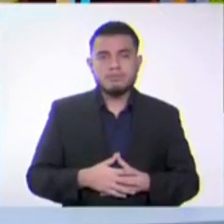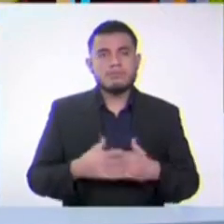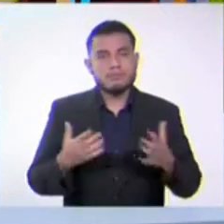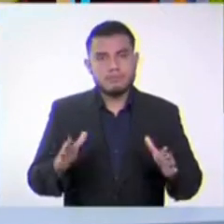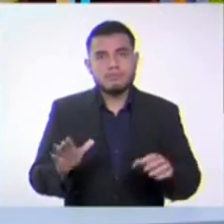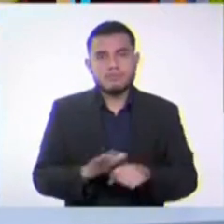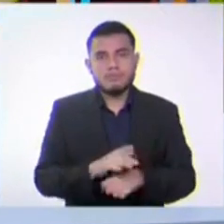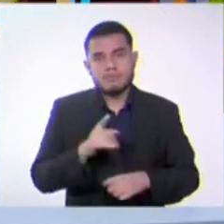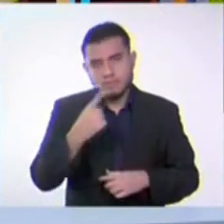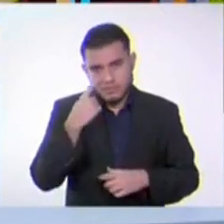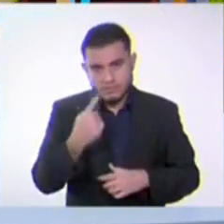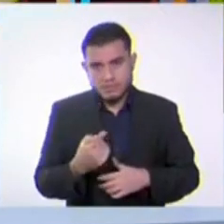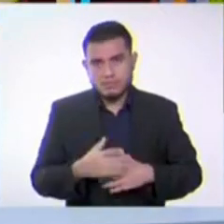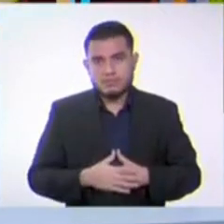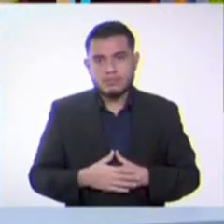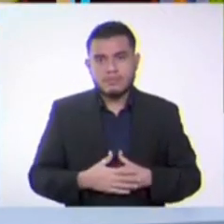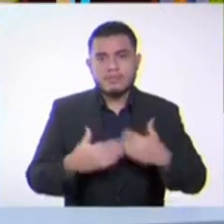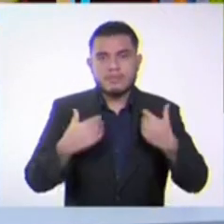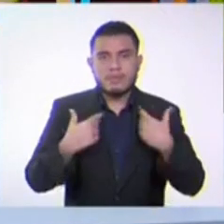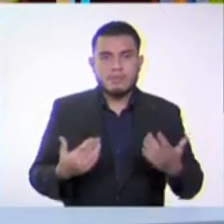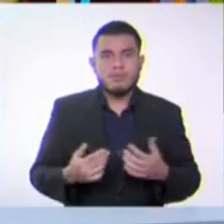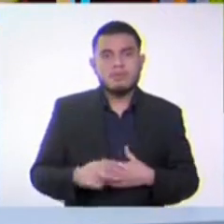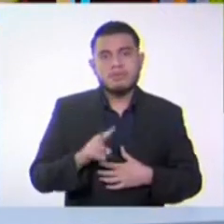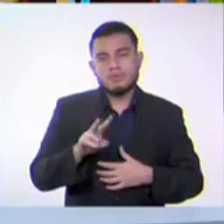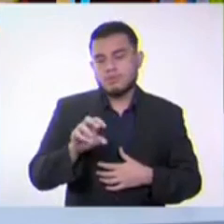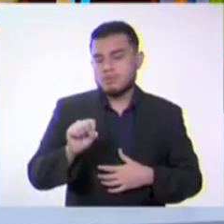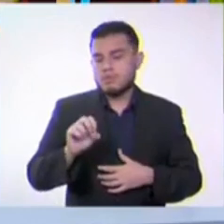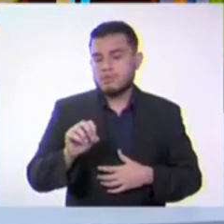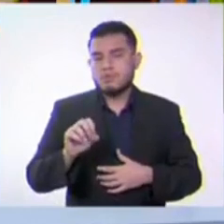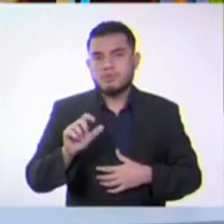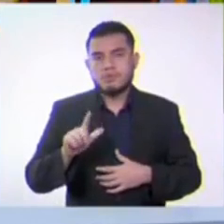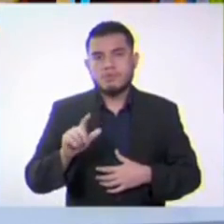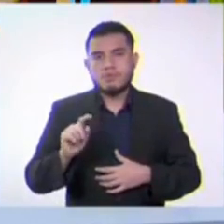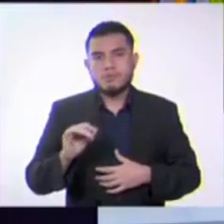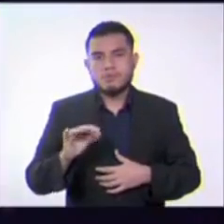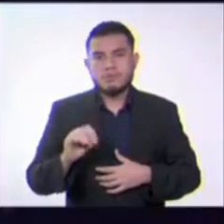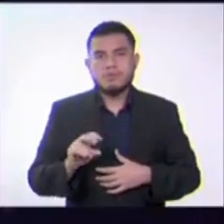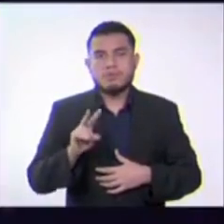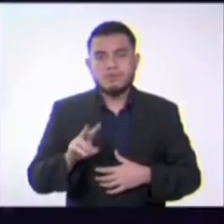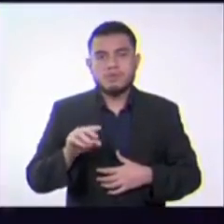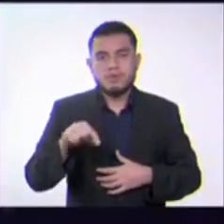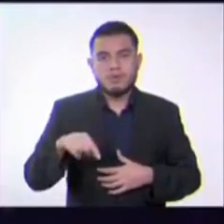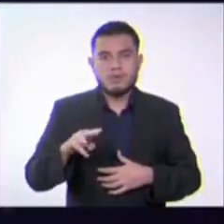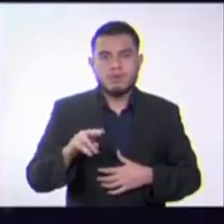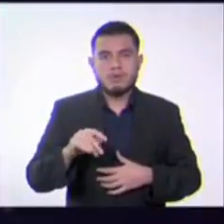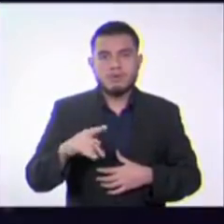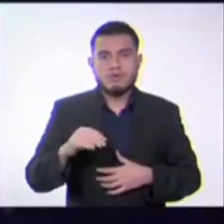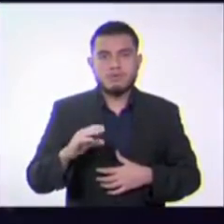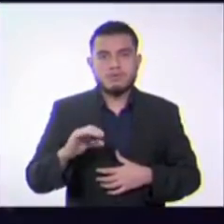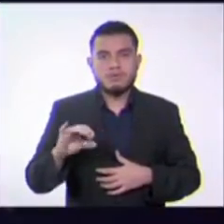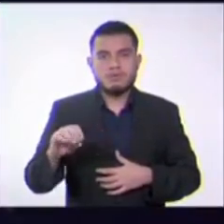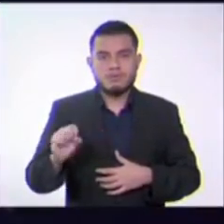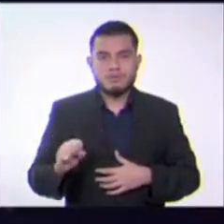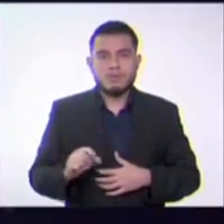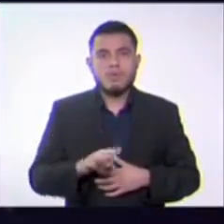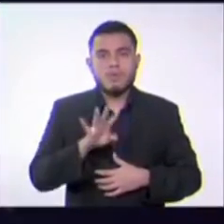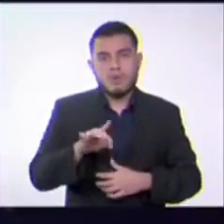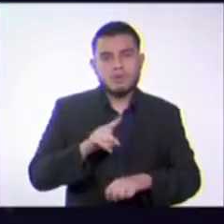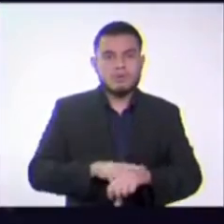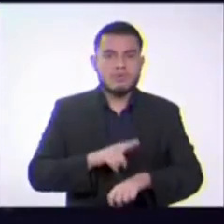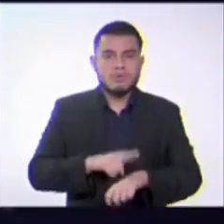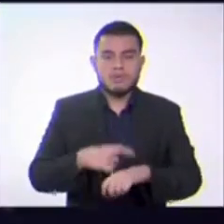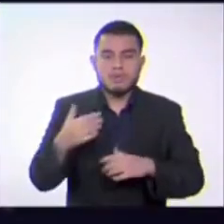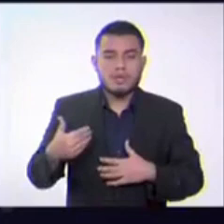como puedes ver, tenemos 2 solsticios y 2 equinoccios. Es decir, tenemos 4 momentos en el